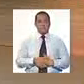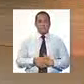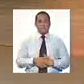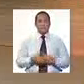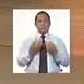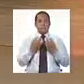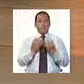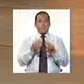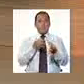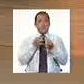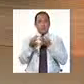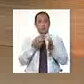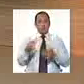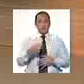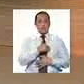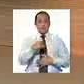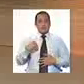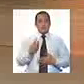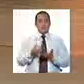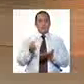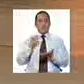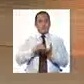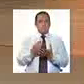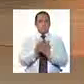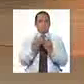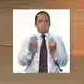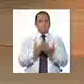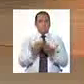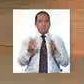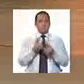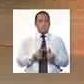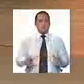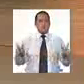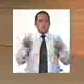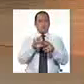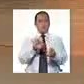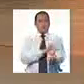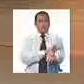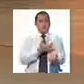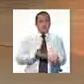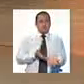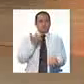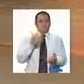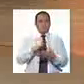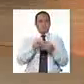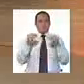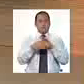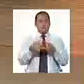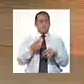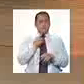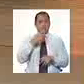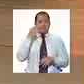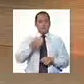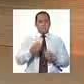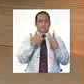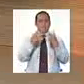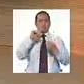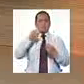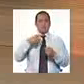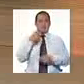Suscribo lo que dijo el ministro de Agricultura, ¿no? Tiene muchas propiedades, muchos nutrientes, una historia, en fin, 7.000